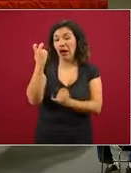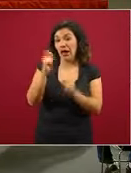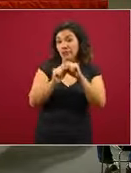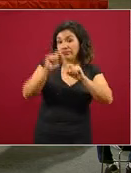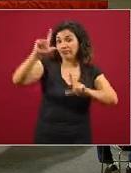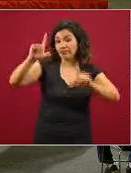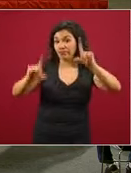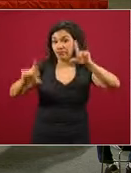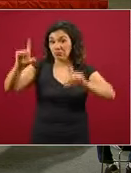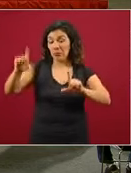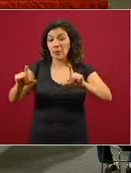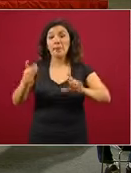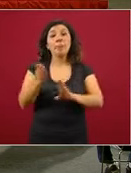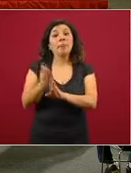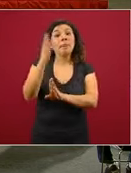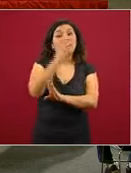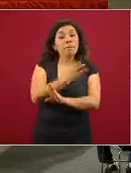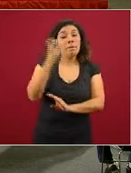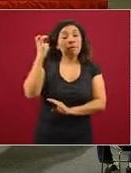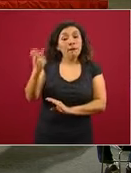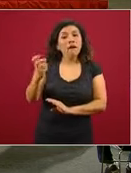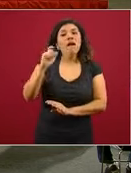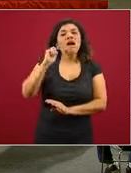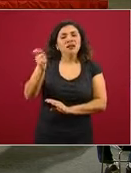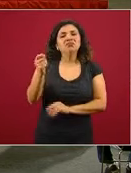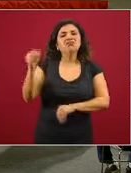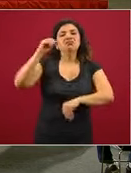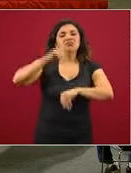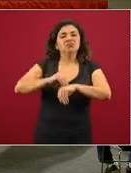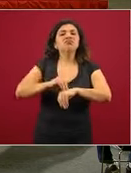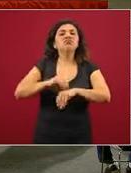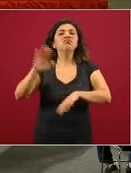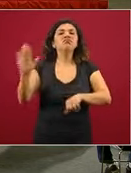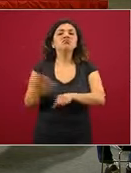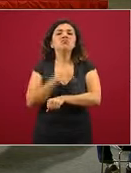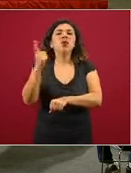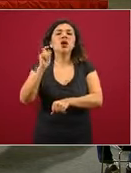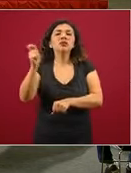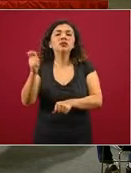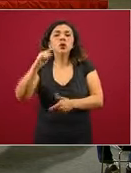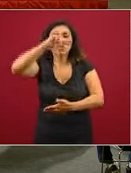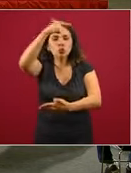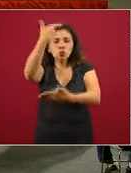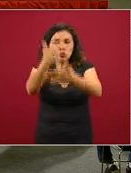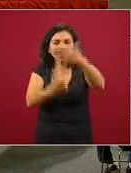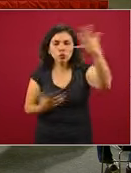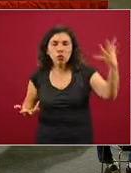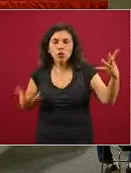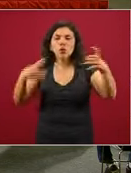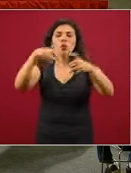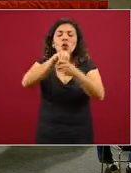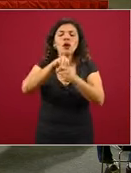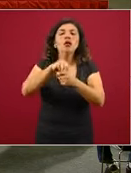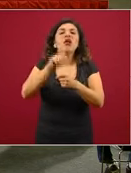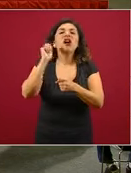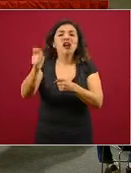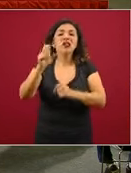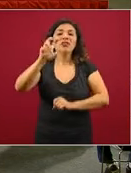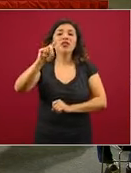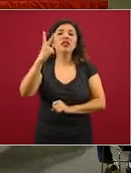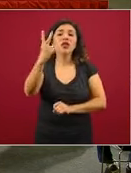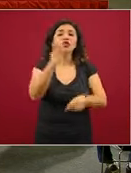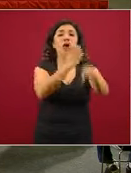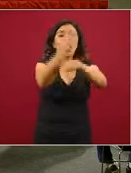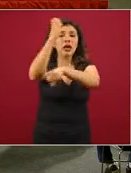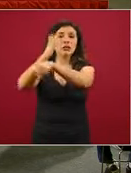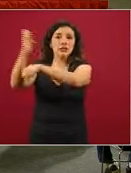gráfica en su momento se forma lógicamente de la sumatoria de las 32